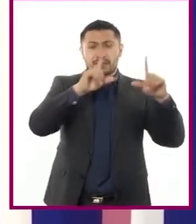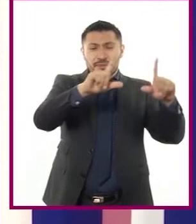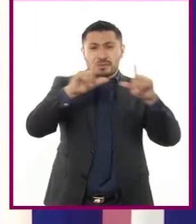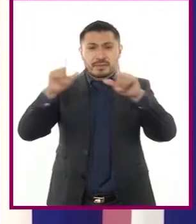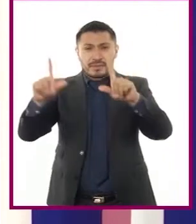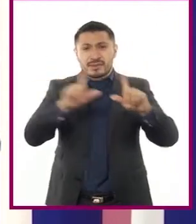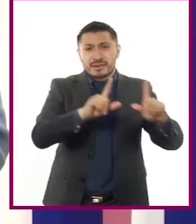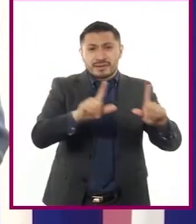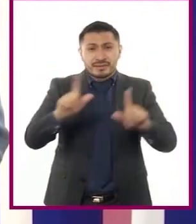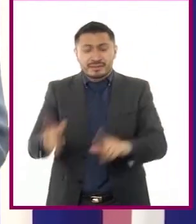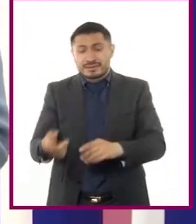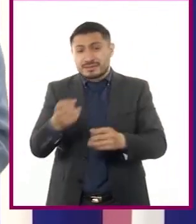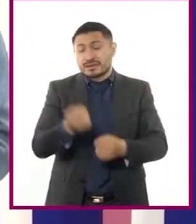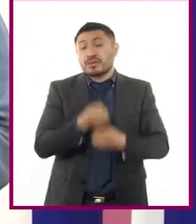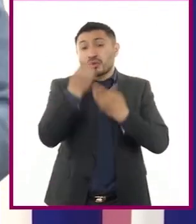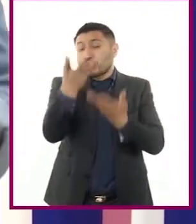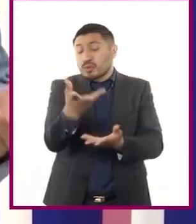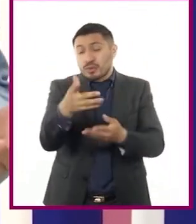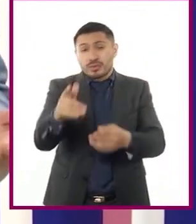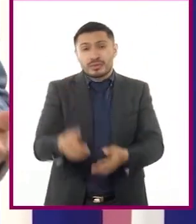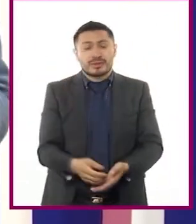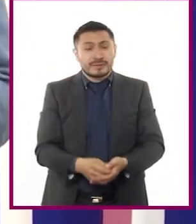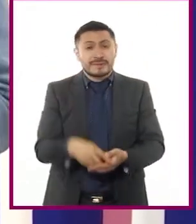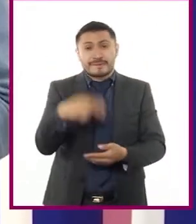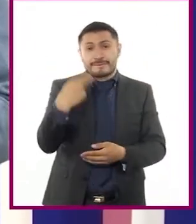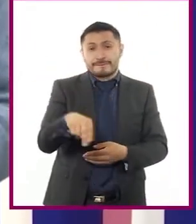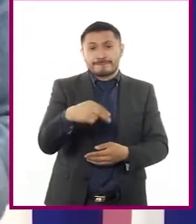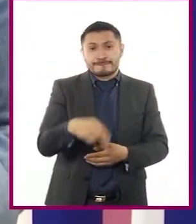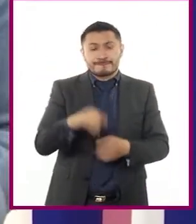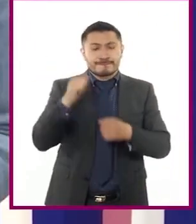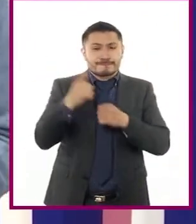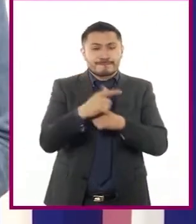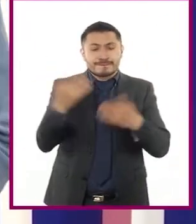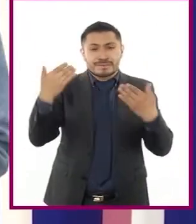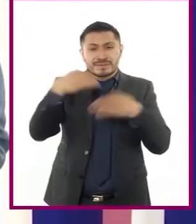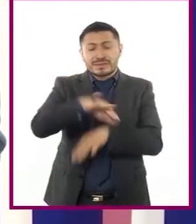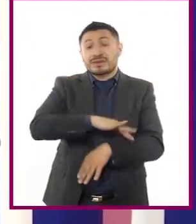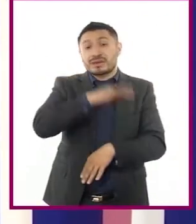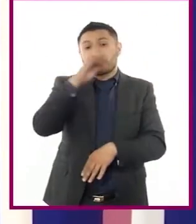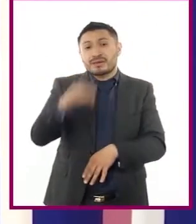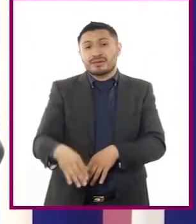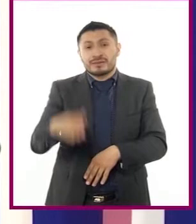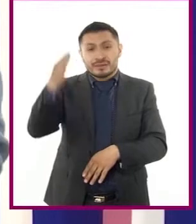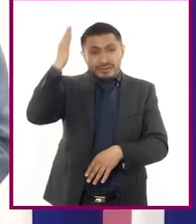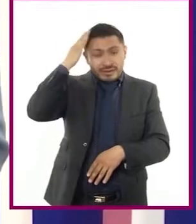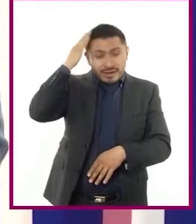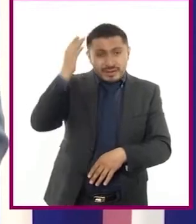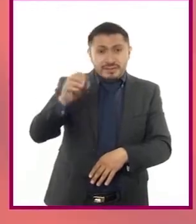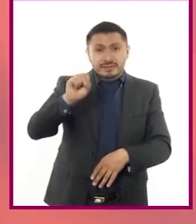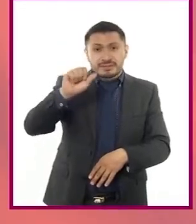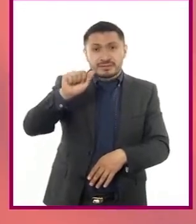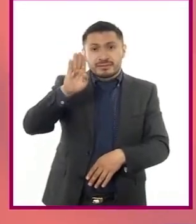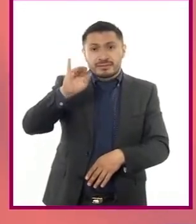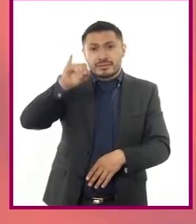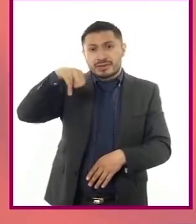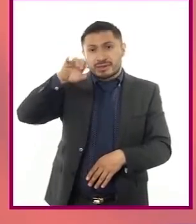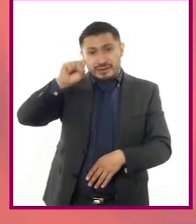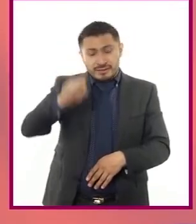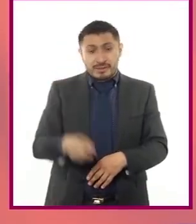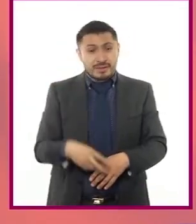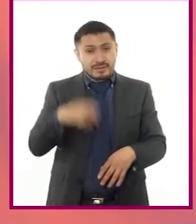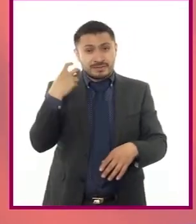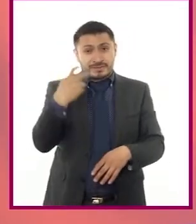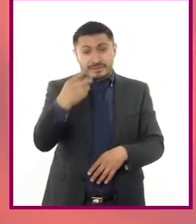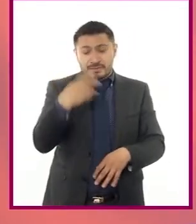fragmentos de ese poema de largo aliento llamado Algo sobre la muerte del mayor Sabines? Eso